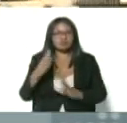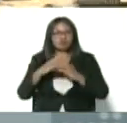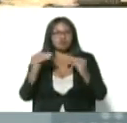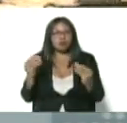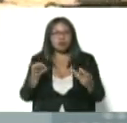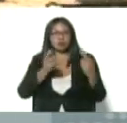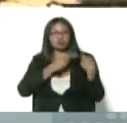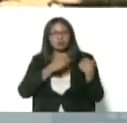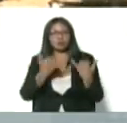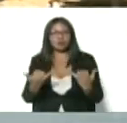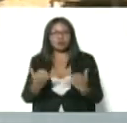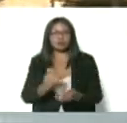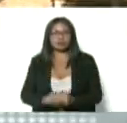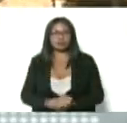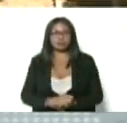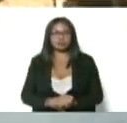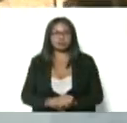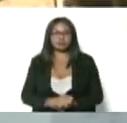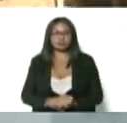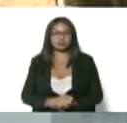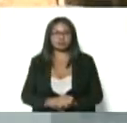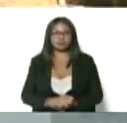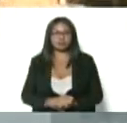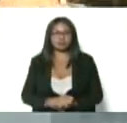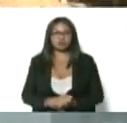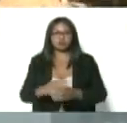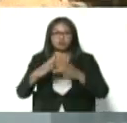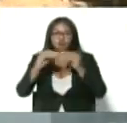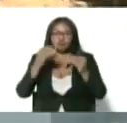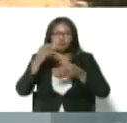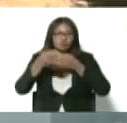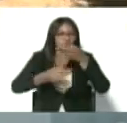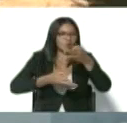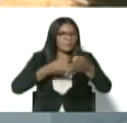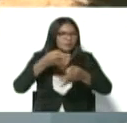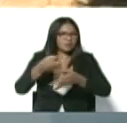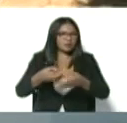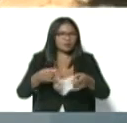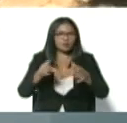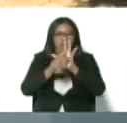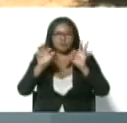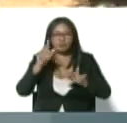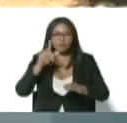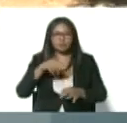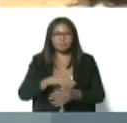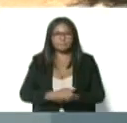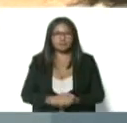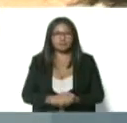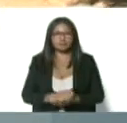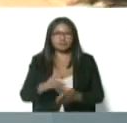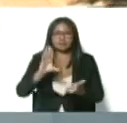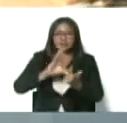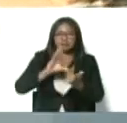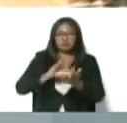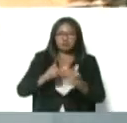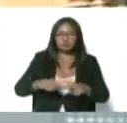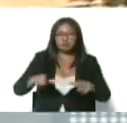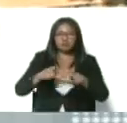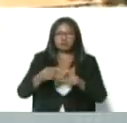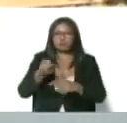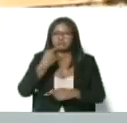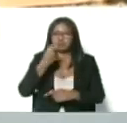tarea tremenda que nos explicaba desde el centro de